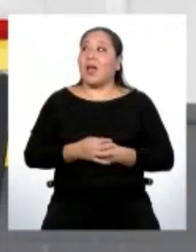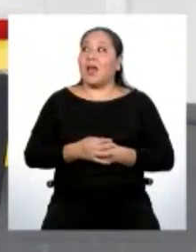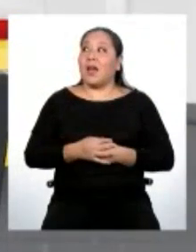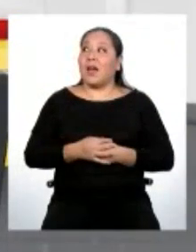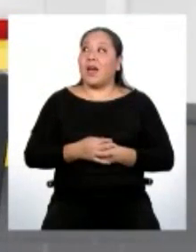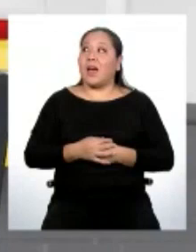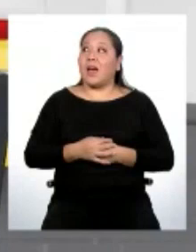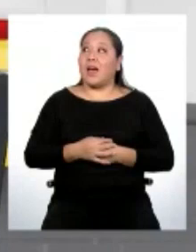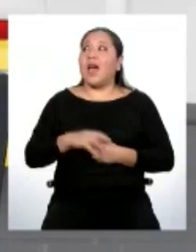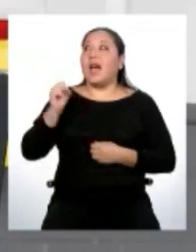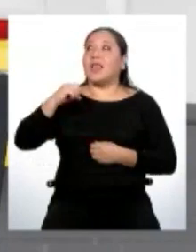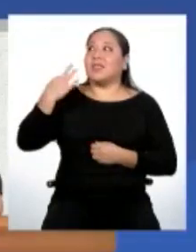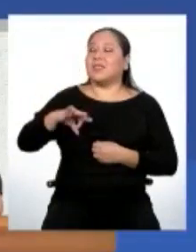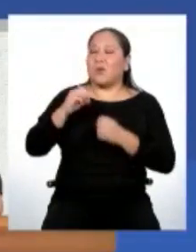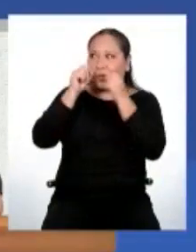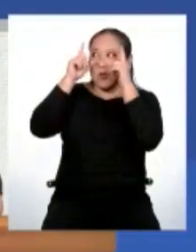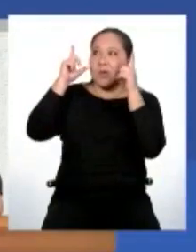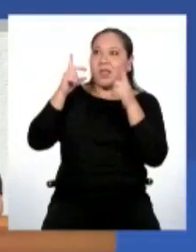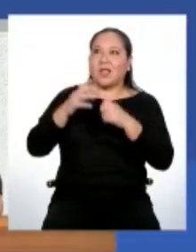Ah, siempre sorprendiendo.